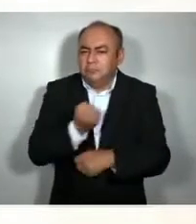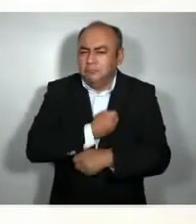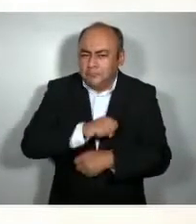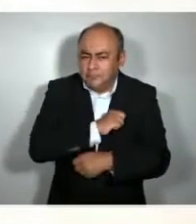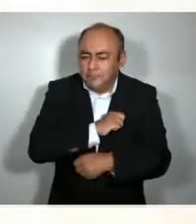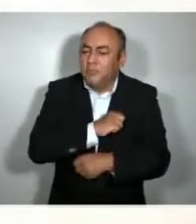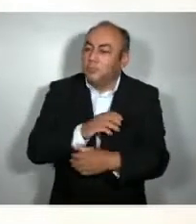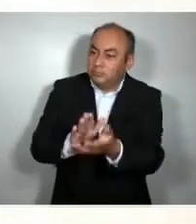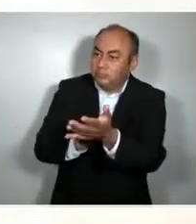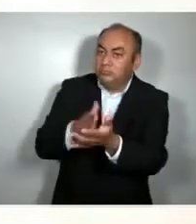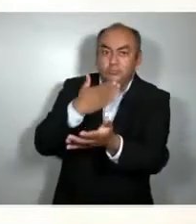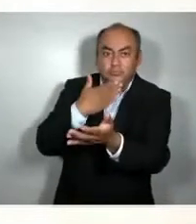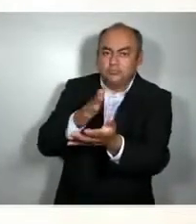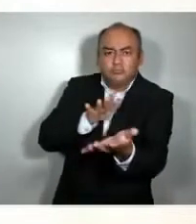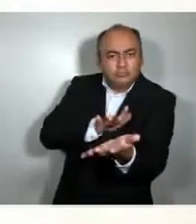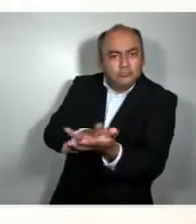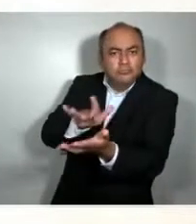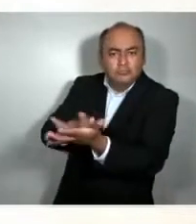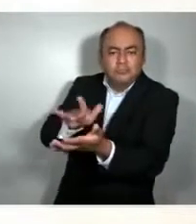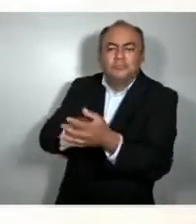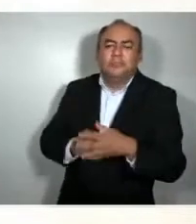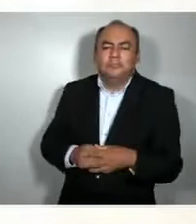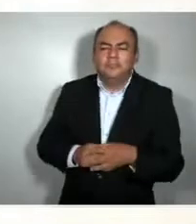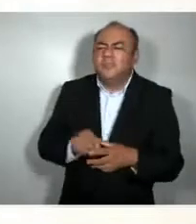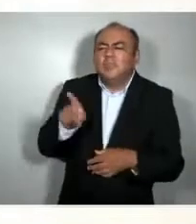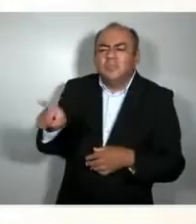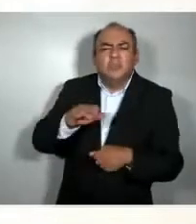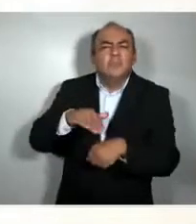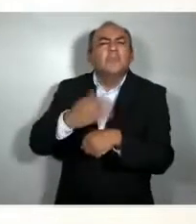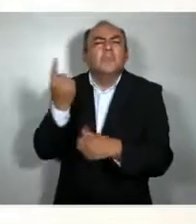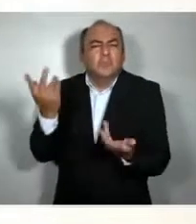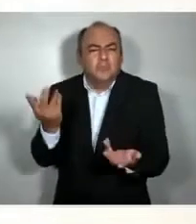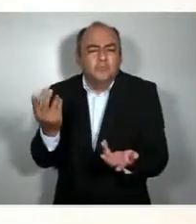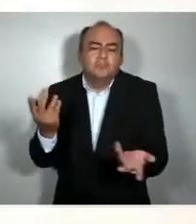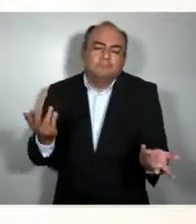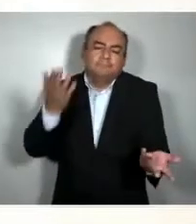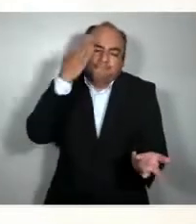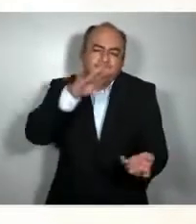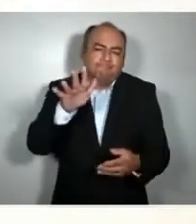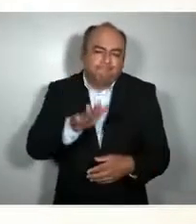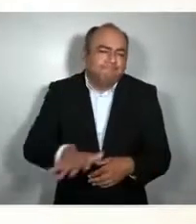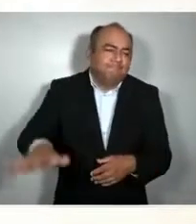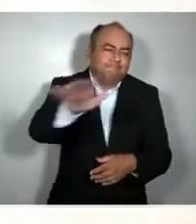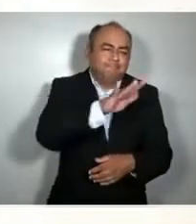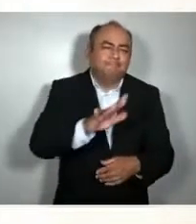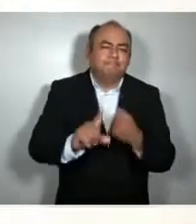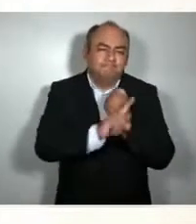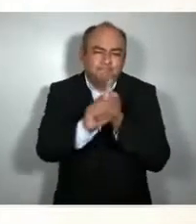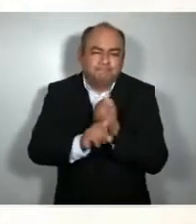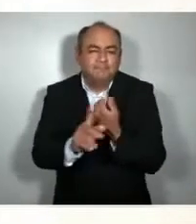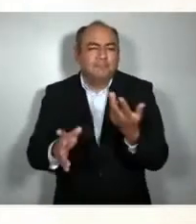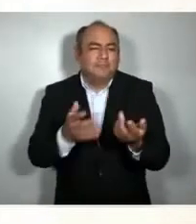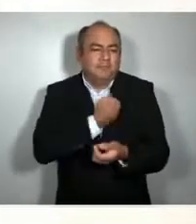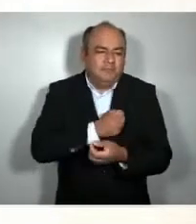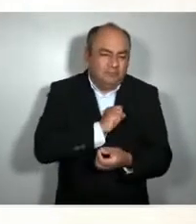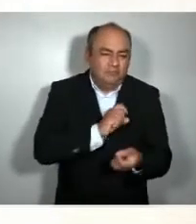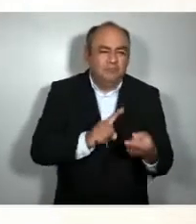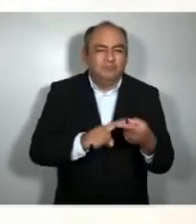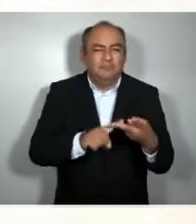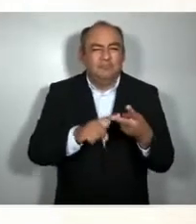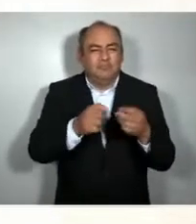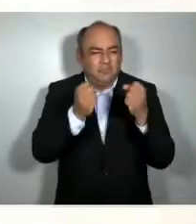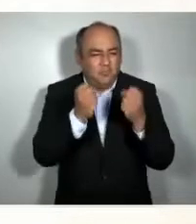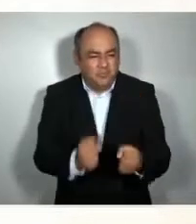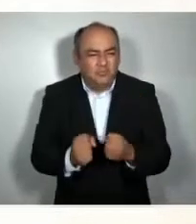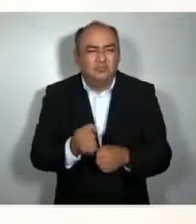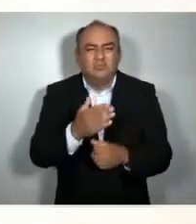como respuesta ante la grave problemática de las condiciones de salud, seguridad e higiene de la población